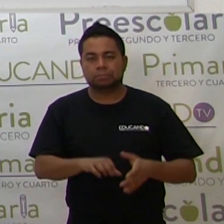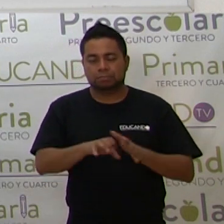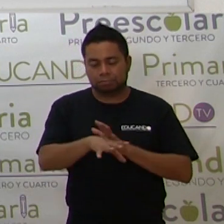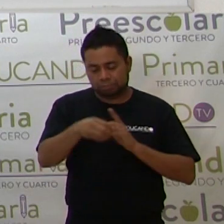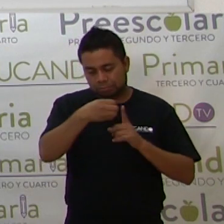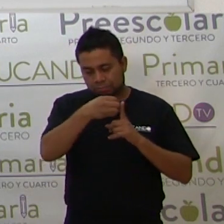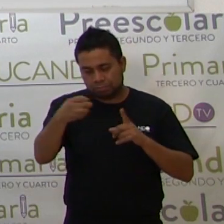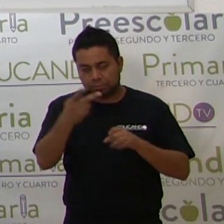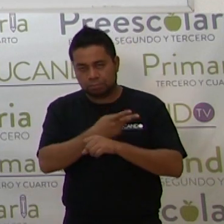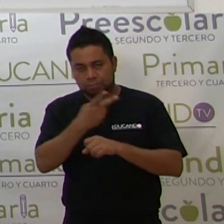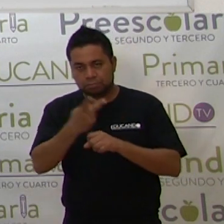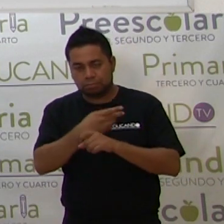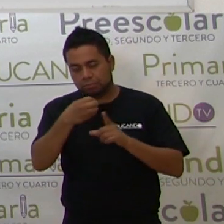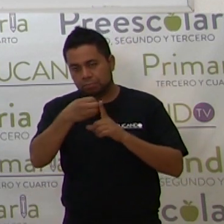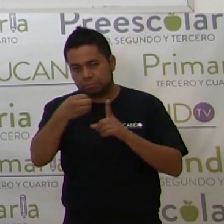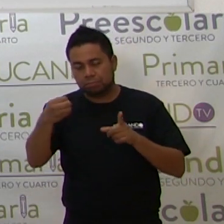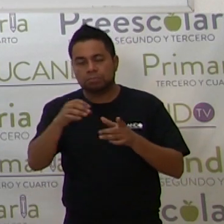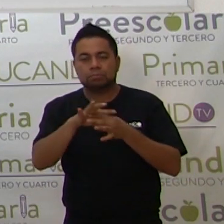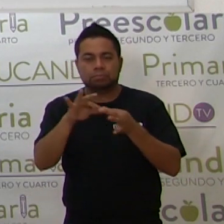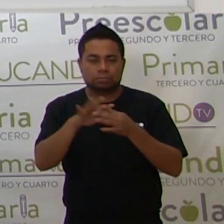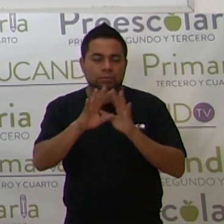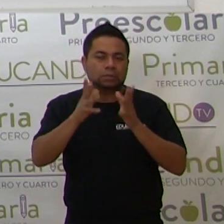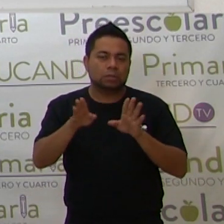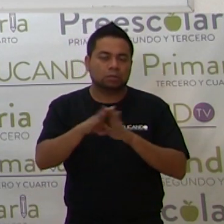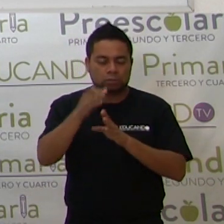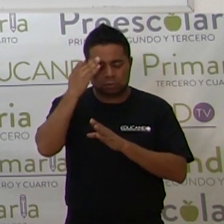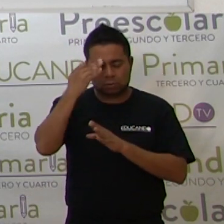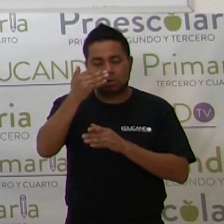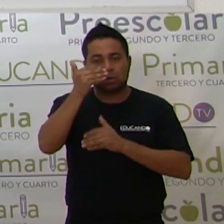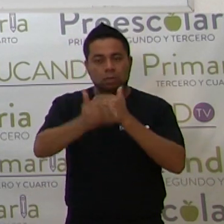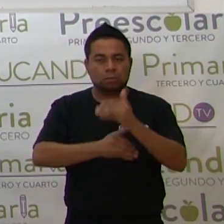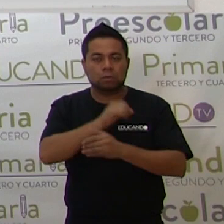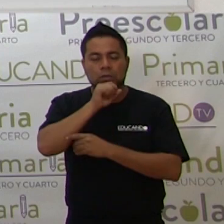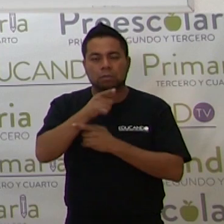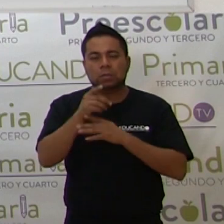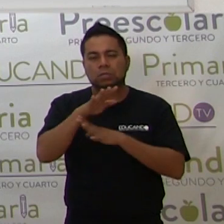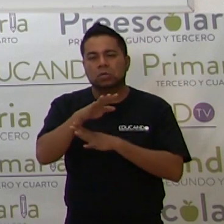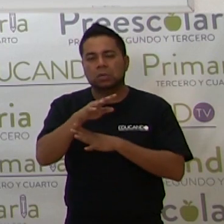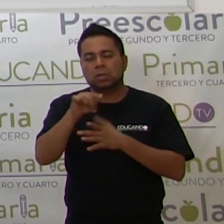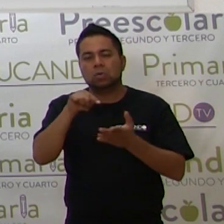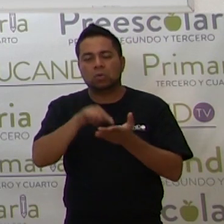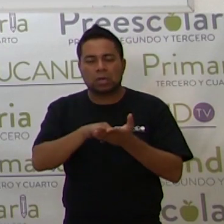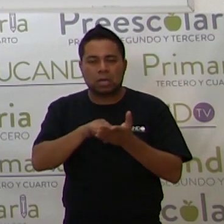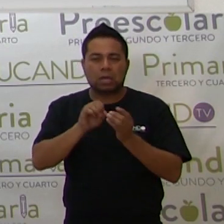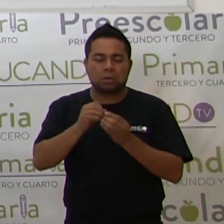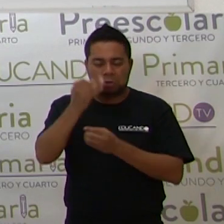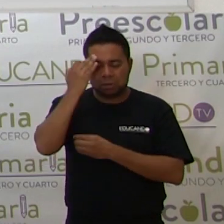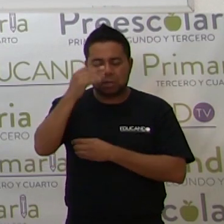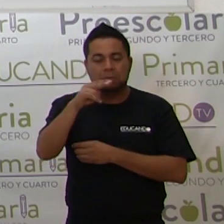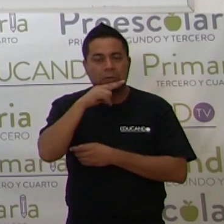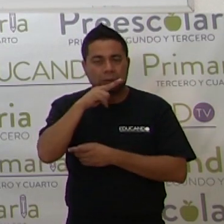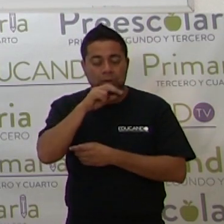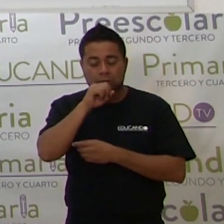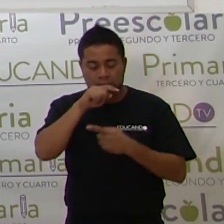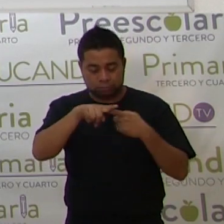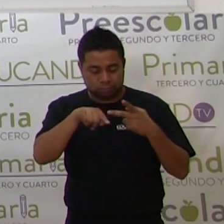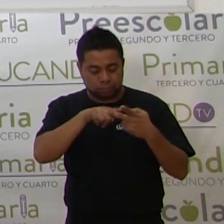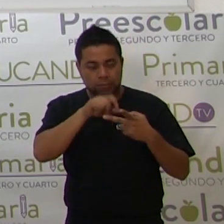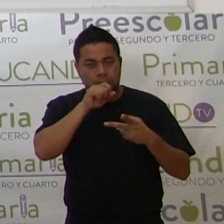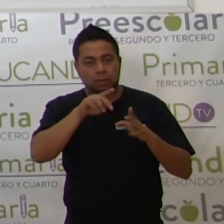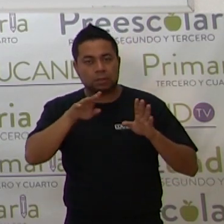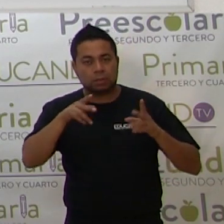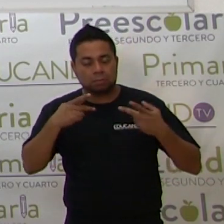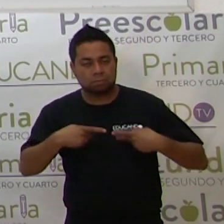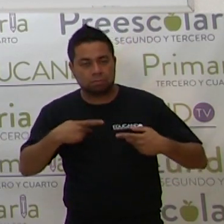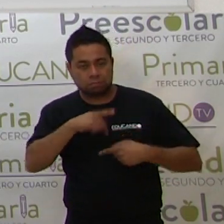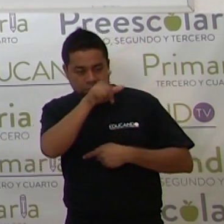en que ocurrieron los hechos, ya hablamos de eso, el orden cronológico y también la noción de tiempo y de lugar. Los personajes que